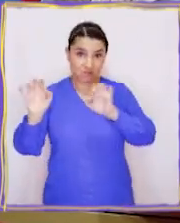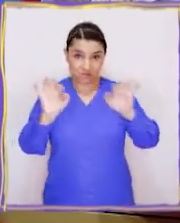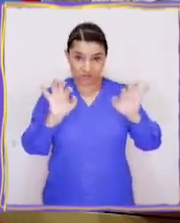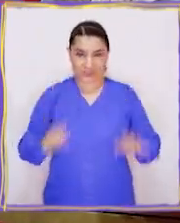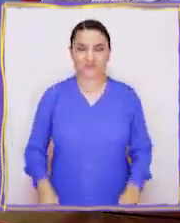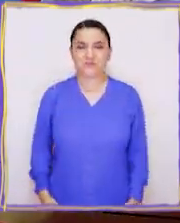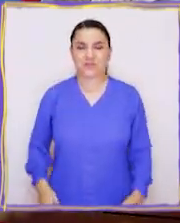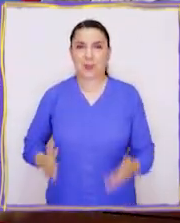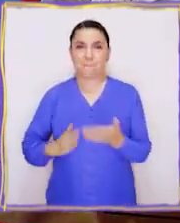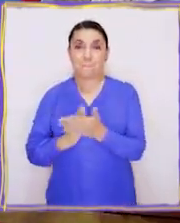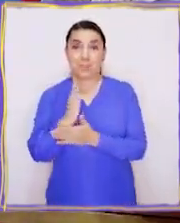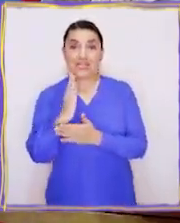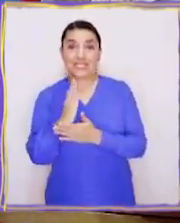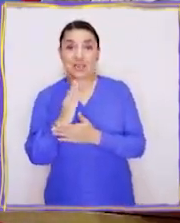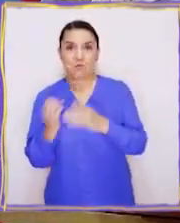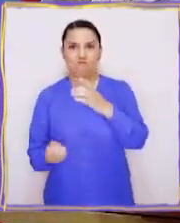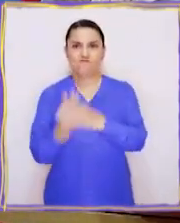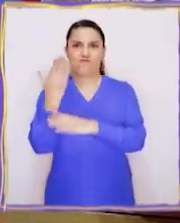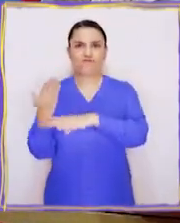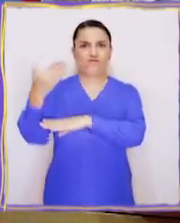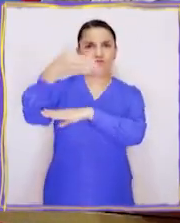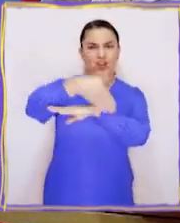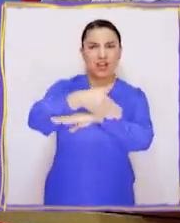Comencemos por ballena.